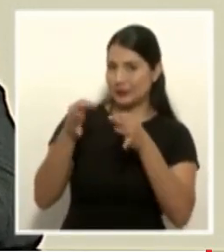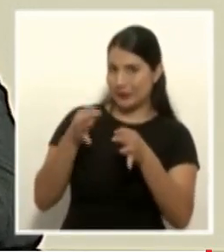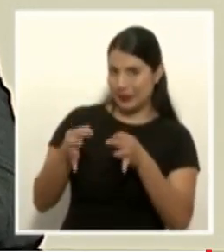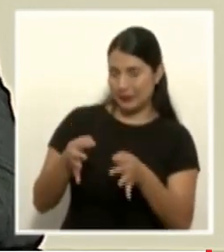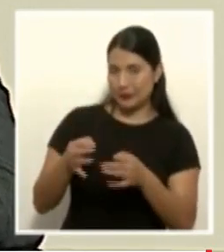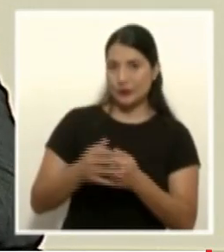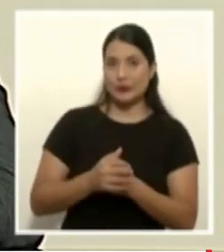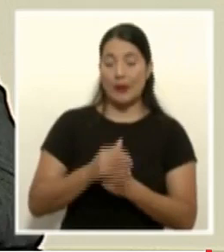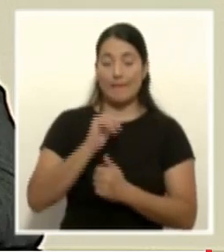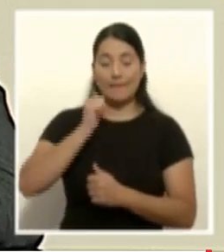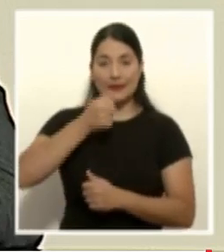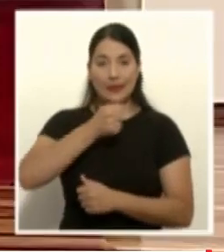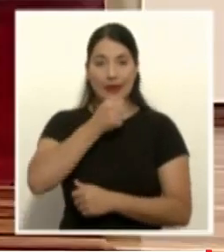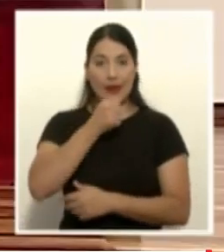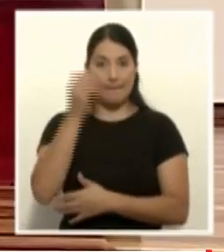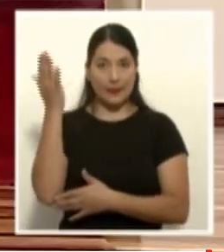necesario.